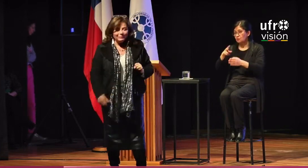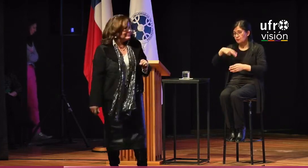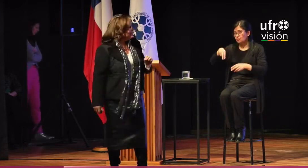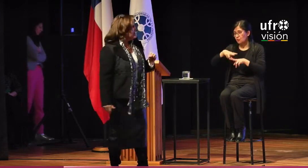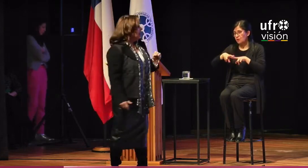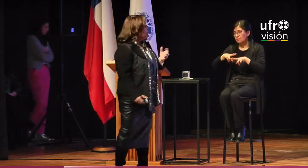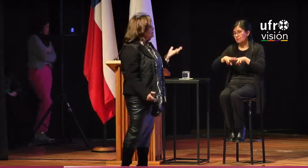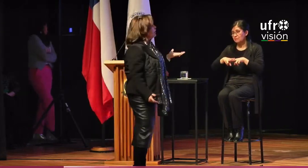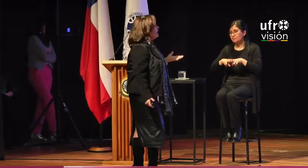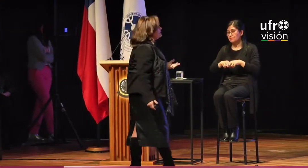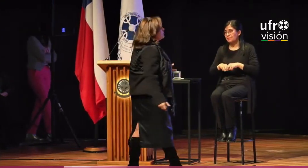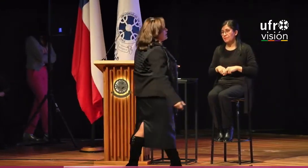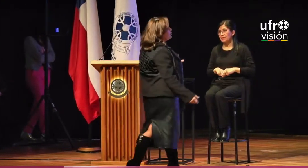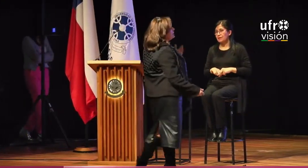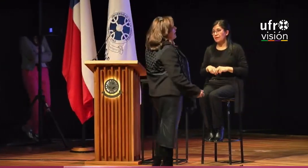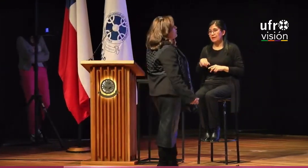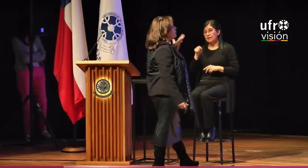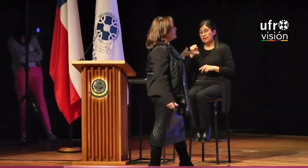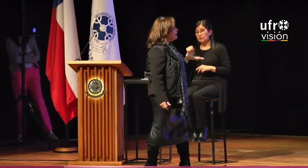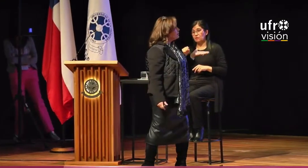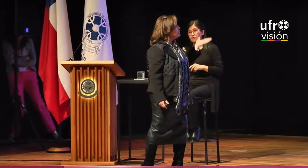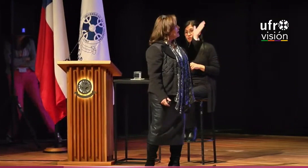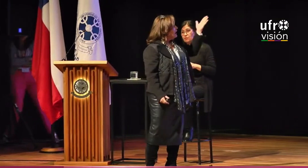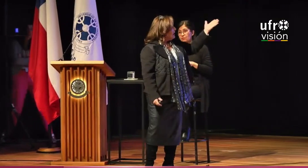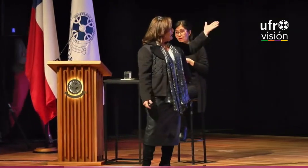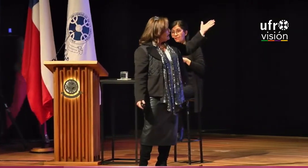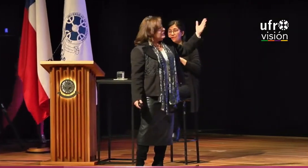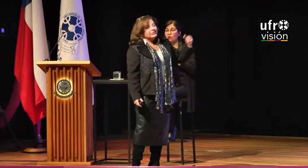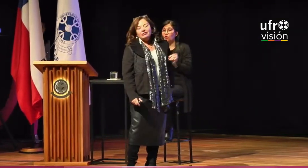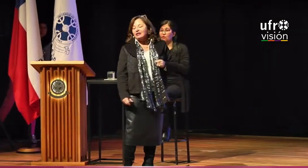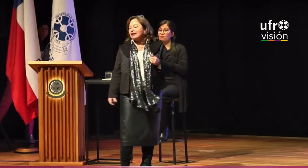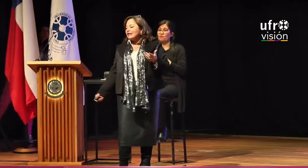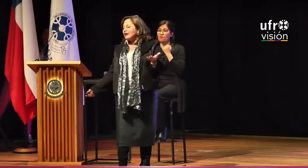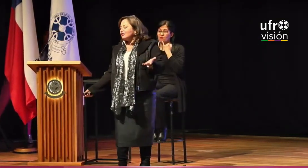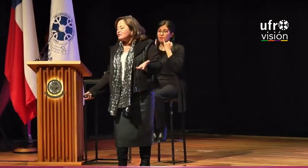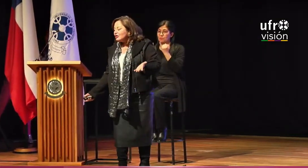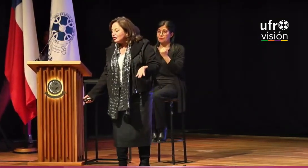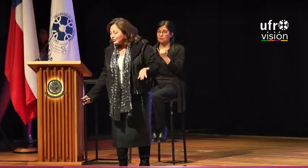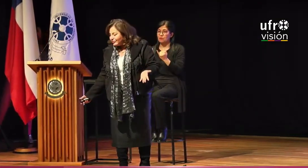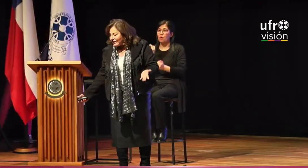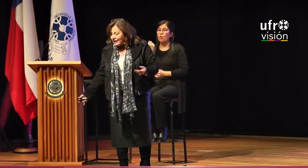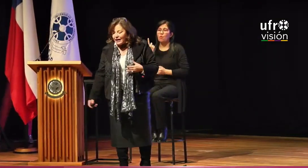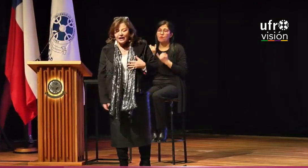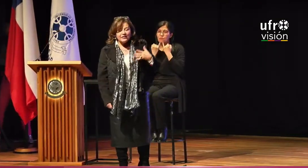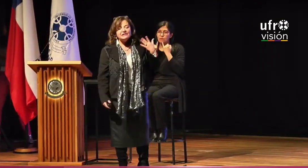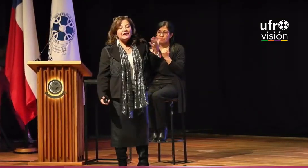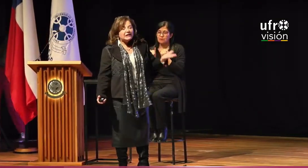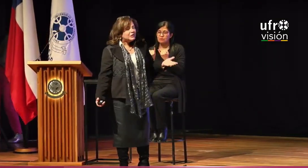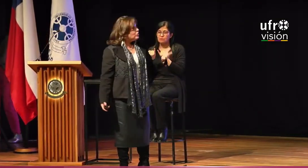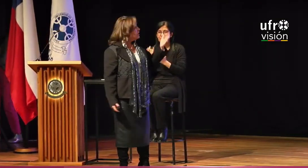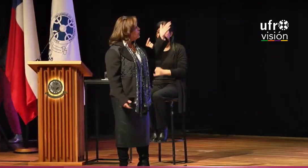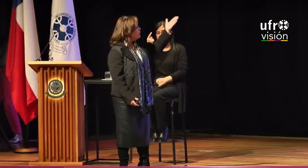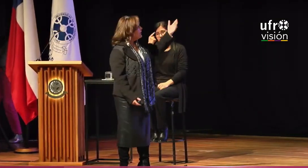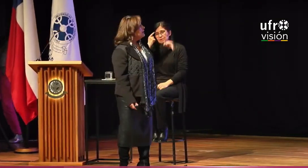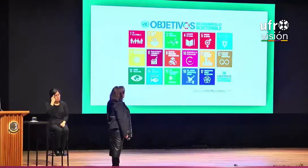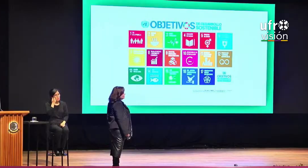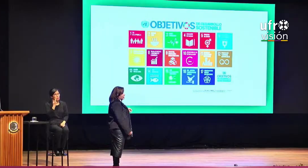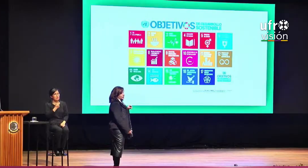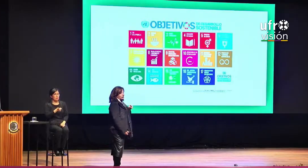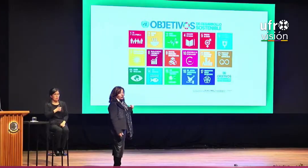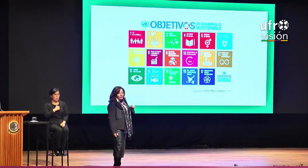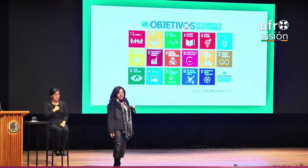hacemos. Pero eso hay que mostrarlo con datos. ¿Y qué datos se nos vienen a la cabeza que tenemos que